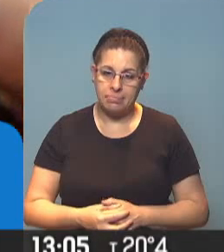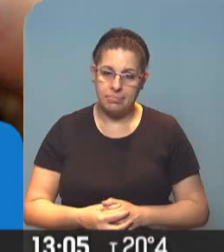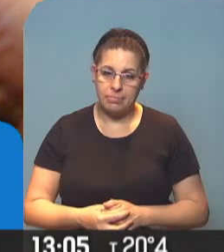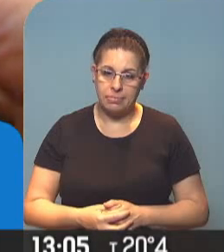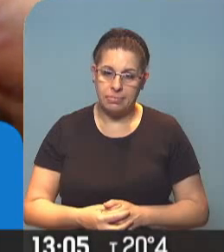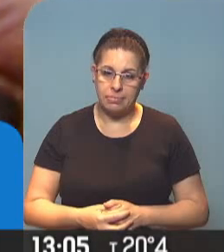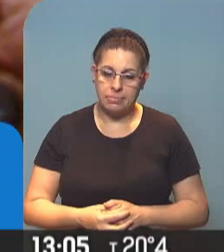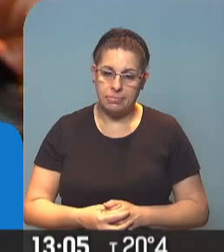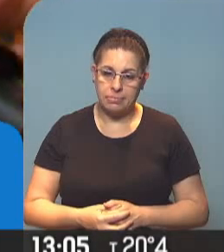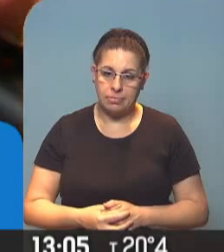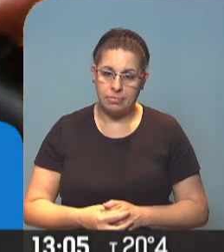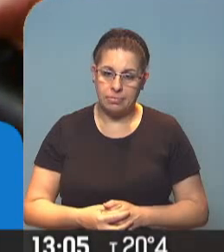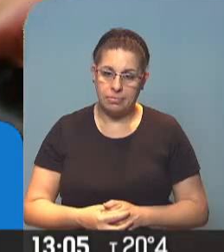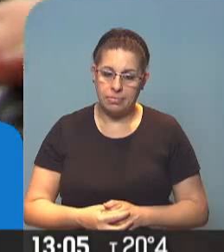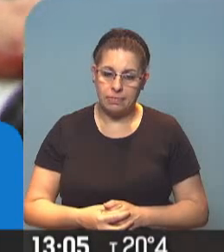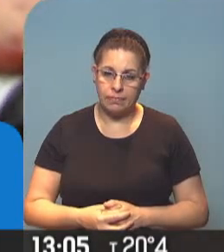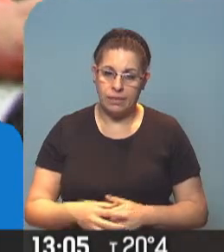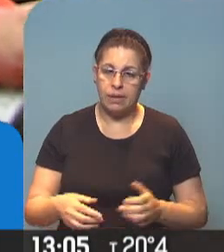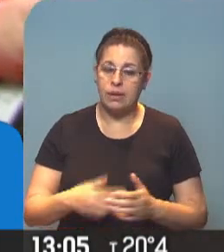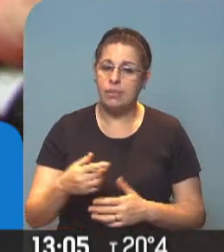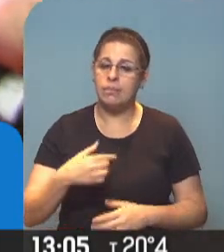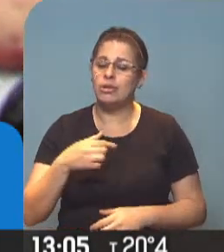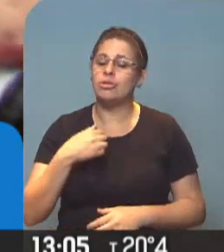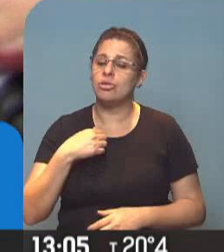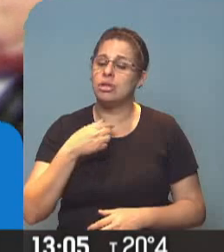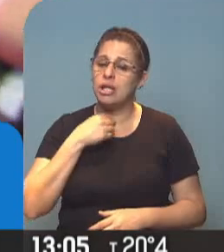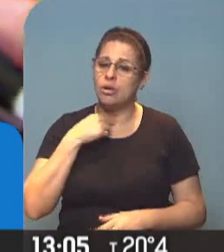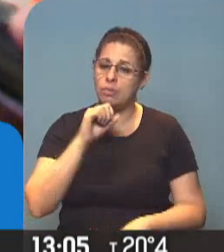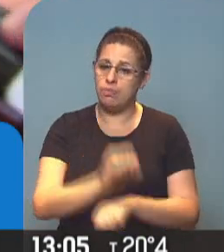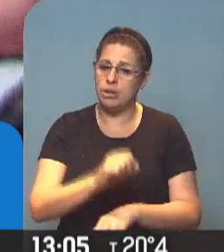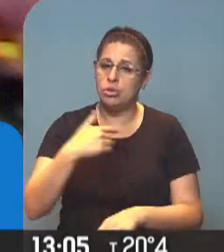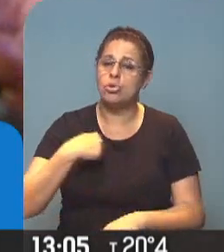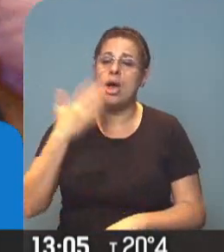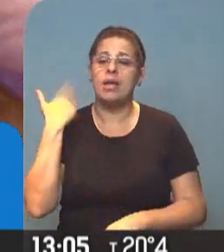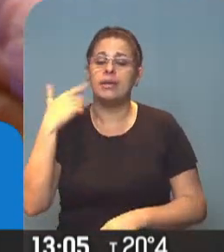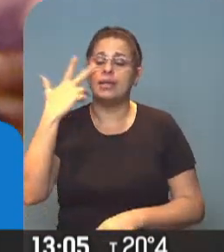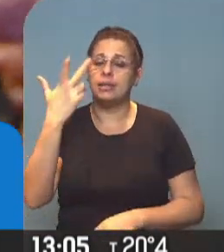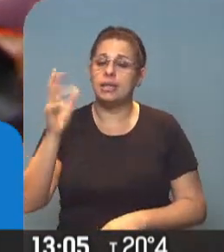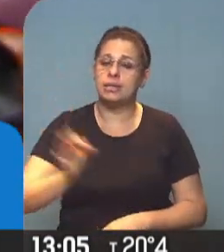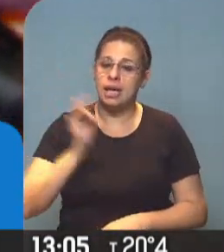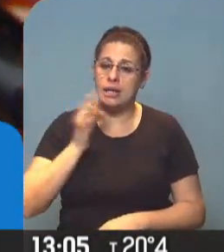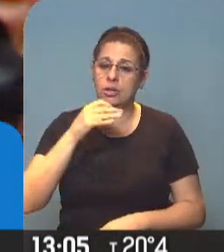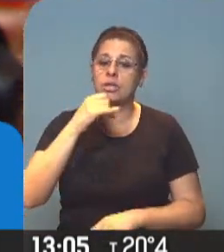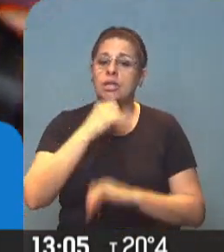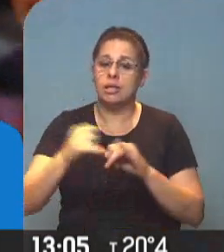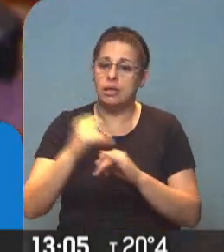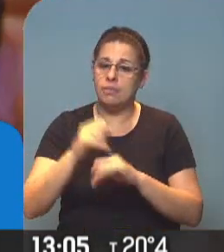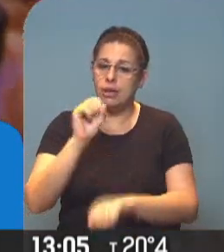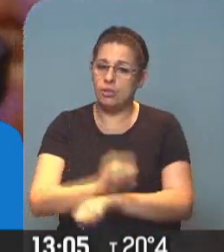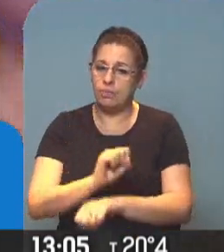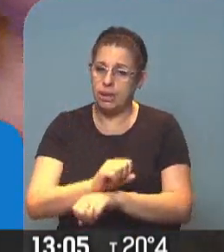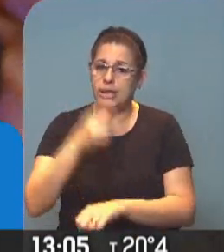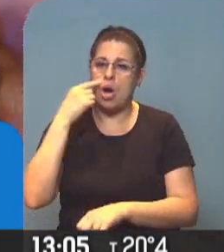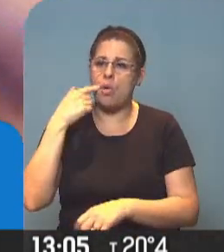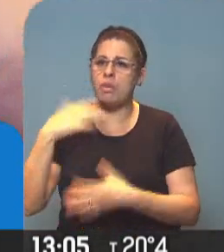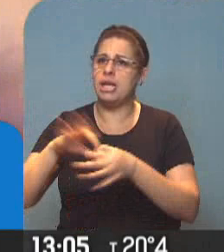videos no por en un periodo de tensión porque yo tuve tres años y medio detenido mientras él estuvo